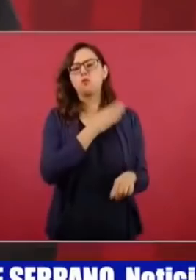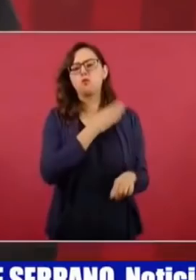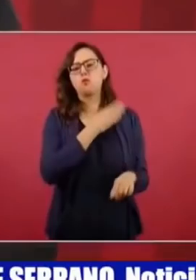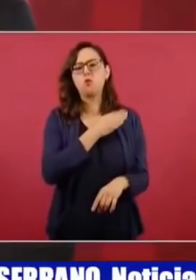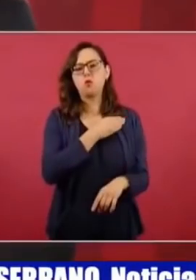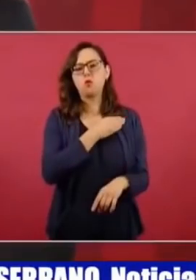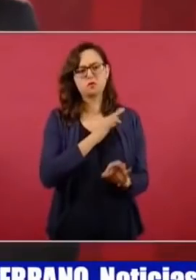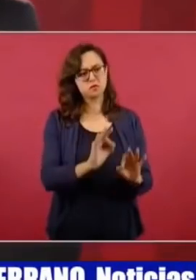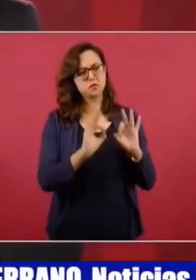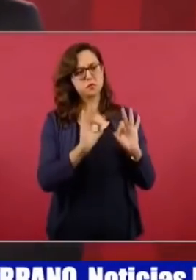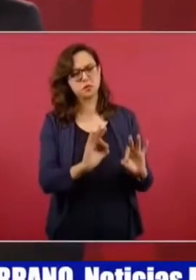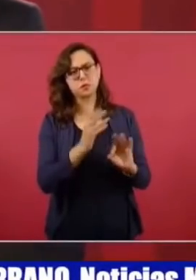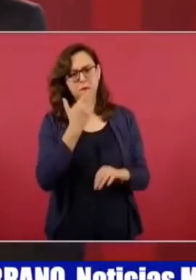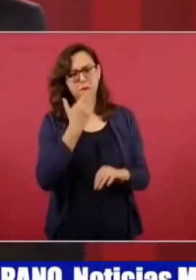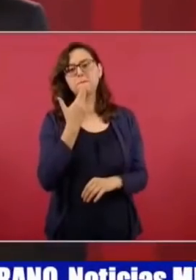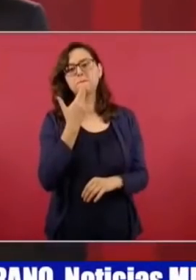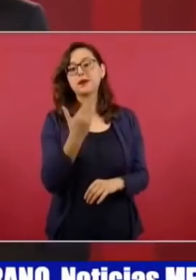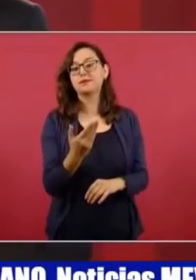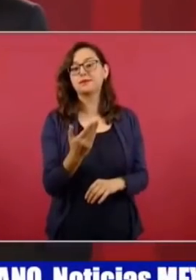siento